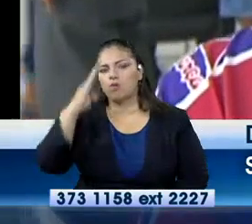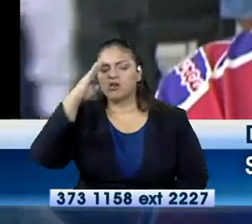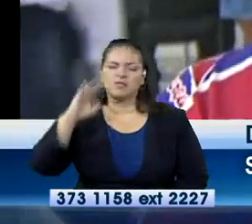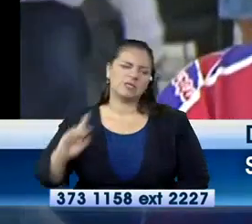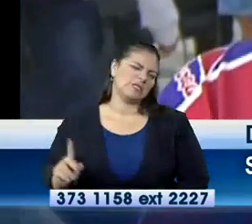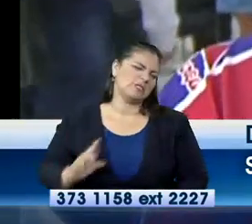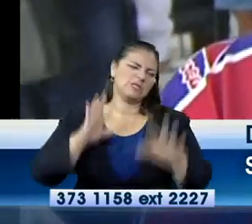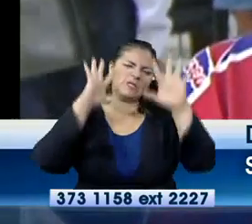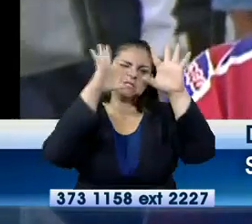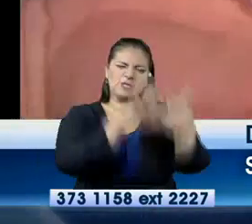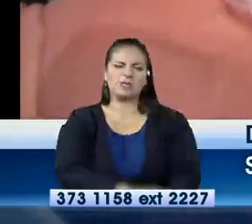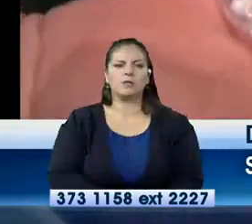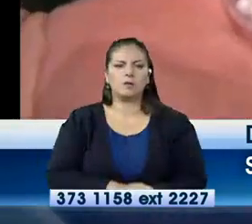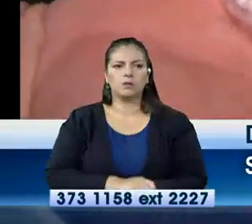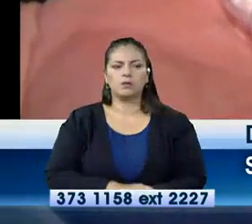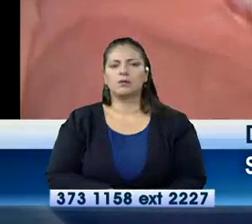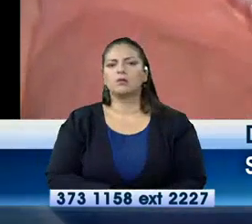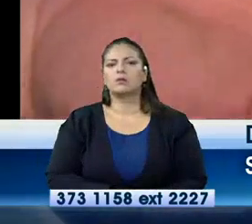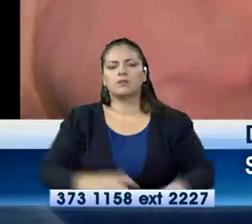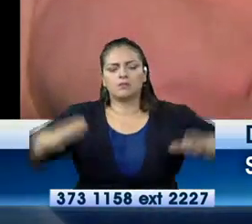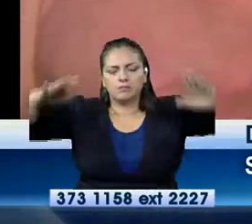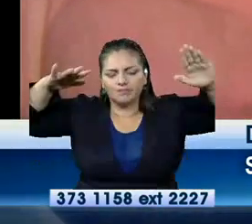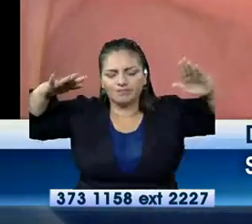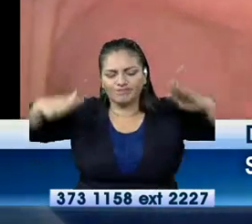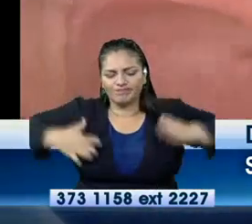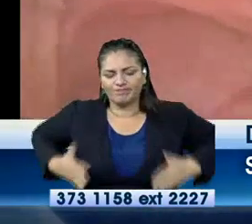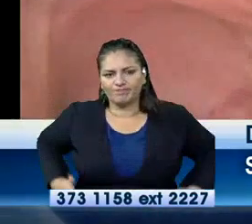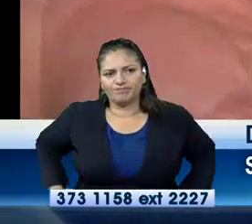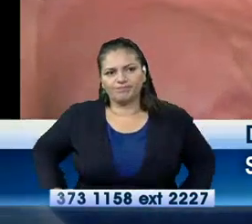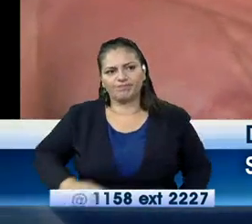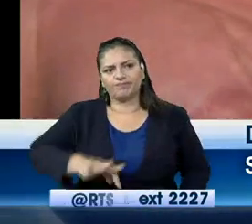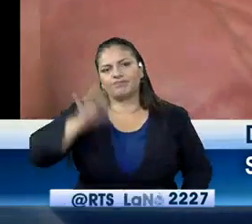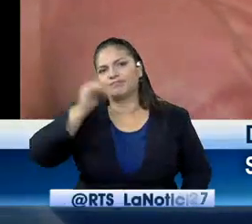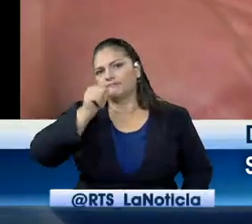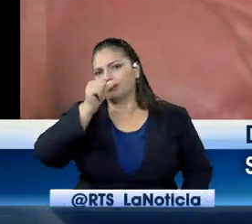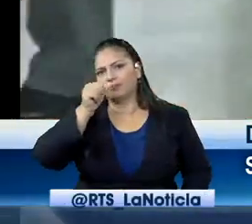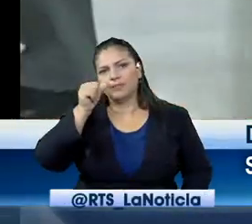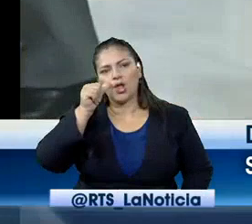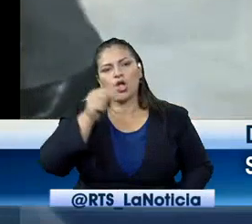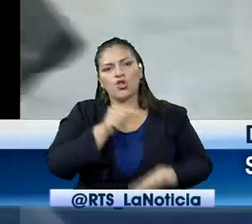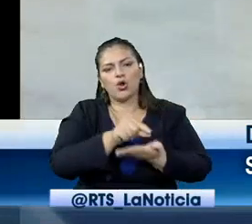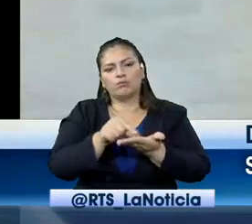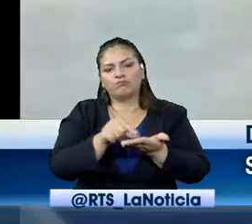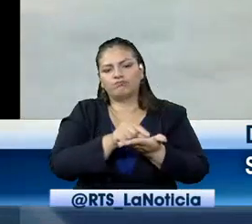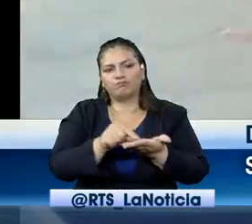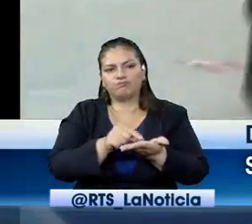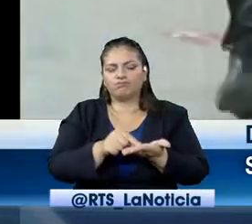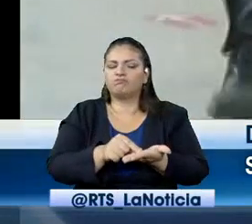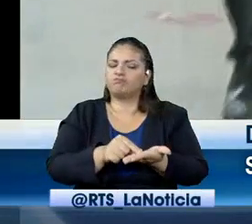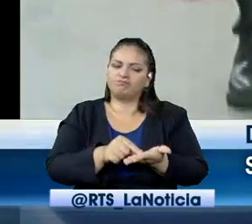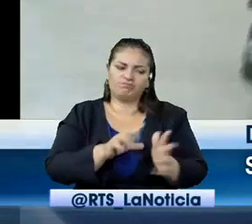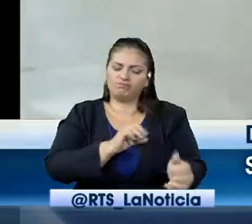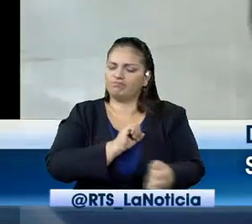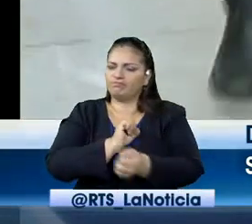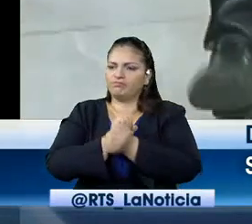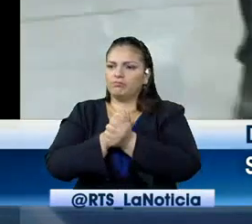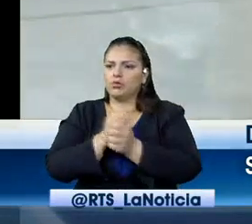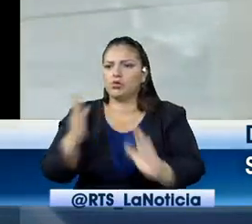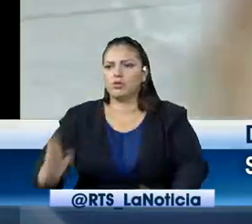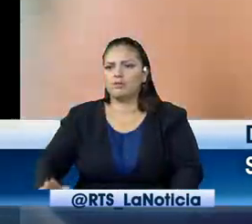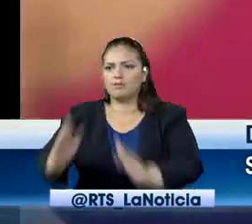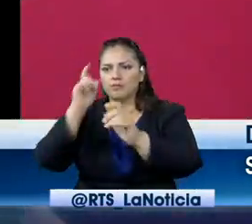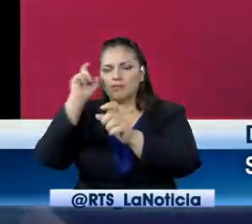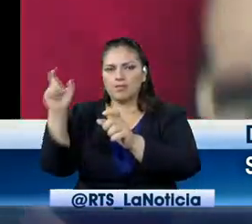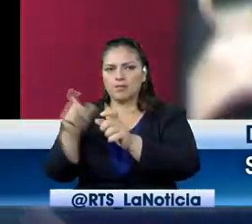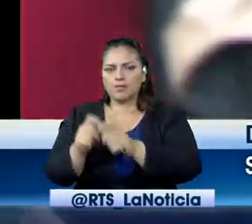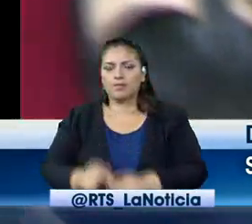segundos después, el sospechoso fue registrado, encontrándole evidencia suficiente para trasladarlo hasta la fiscalía. Al momento de ver nuestra